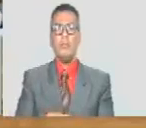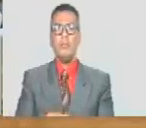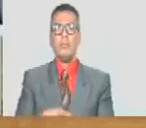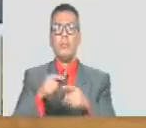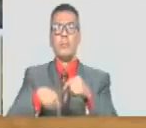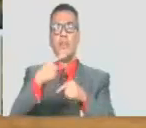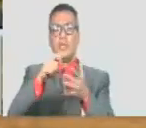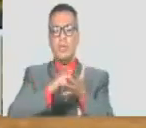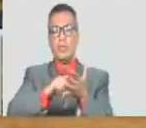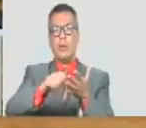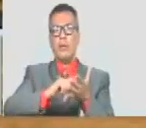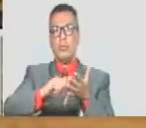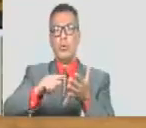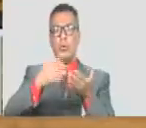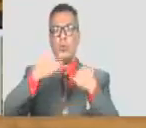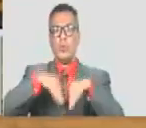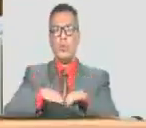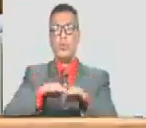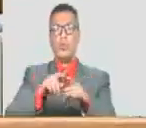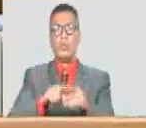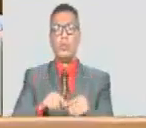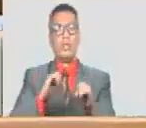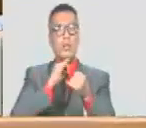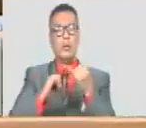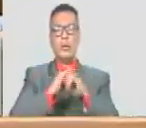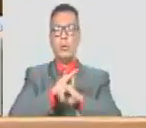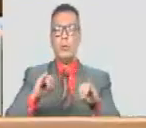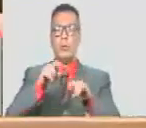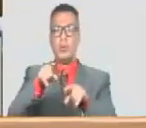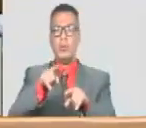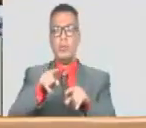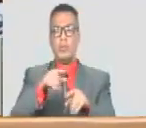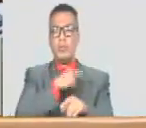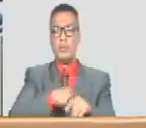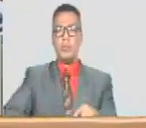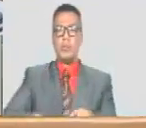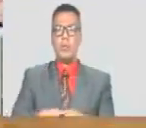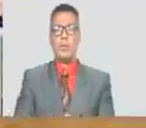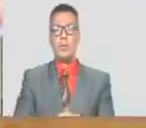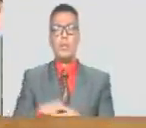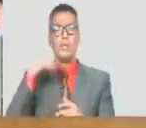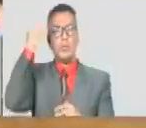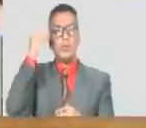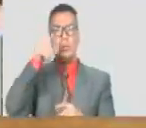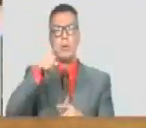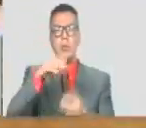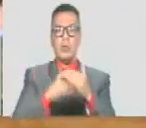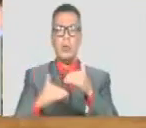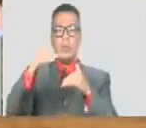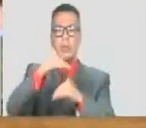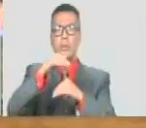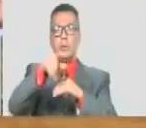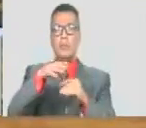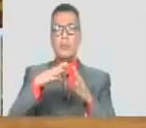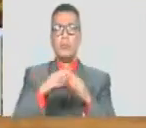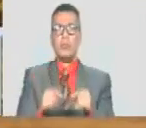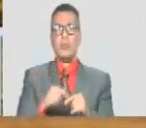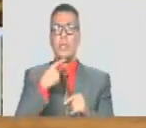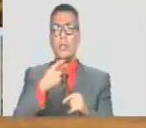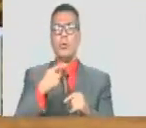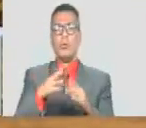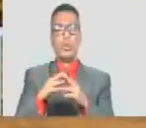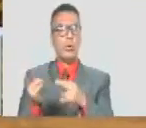Siguiente punto del orden del día, ciudadana secretaria. Agotada la agenda del día, ciudadano presidente. En consecuencia, se levanta la sesión y quedan